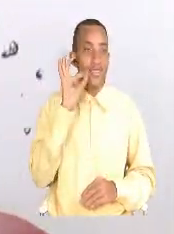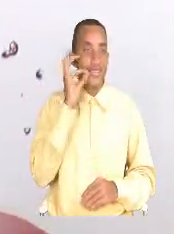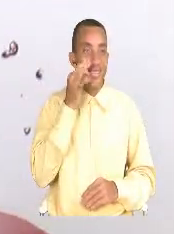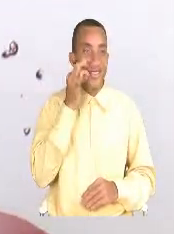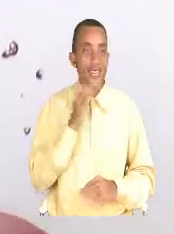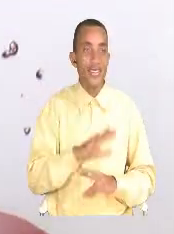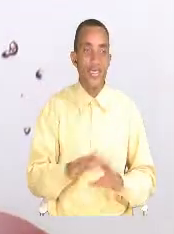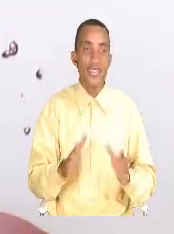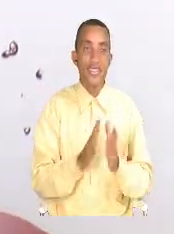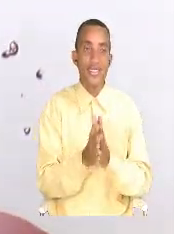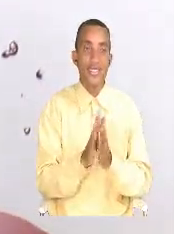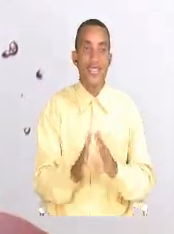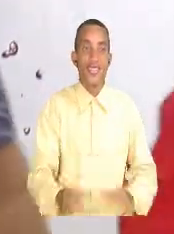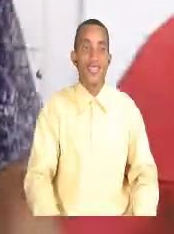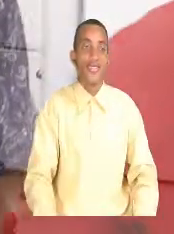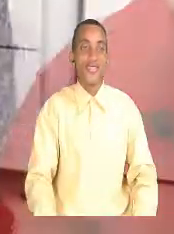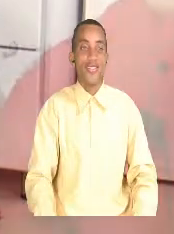quedando!